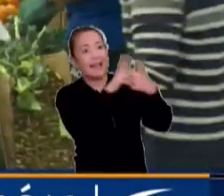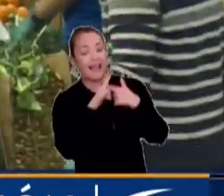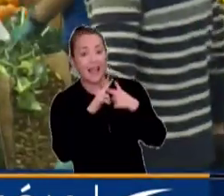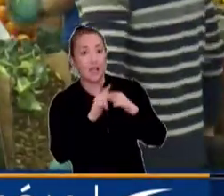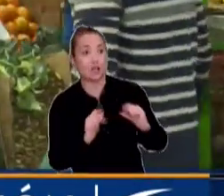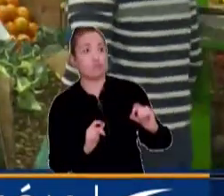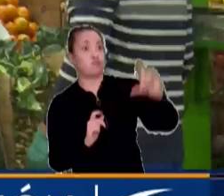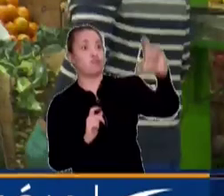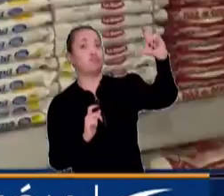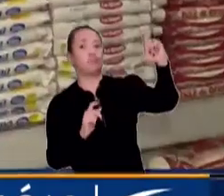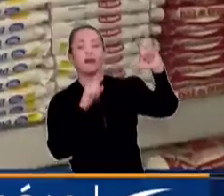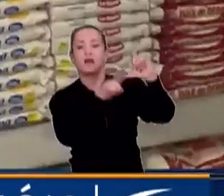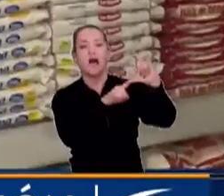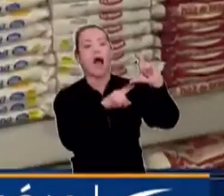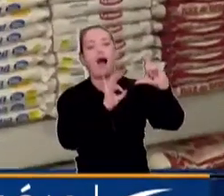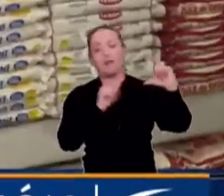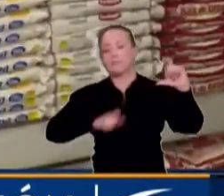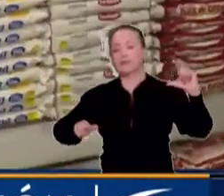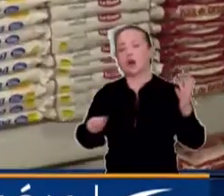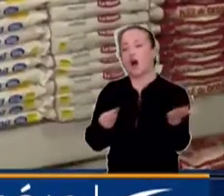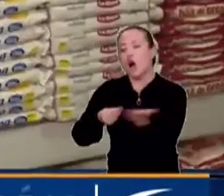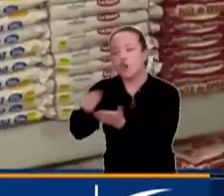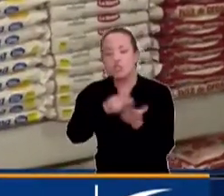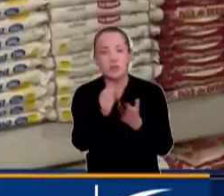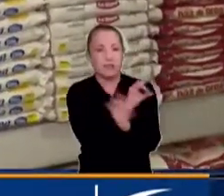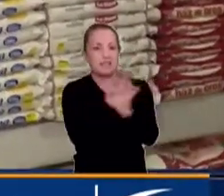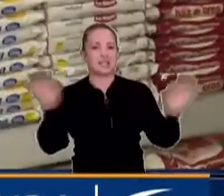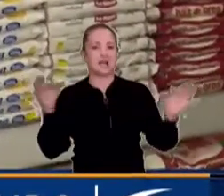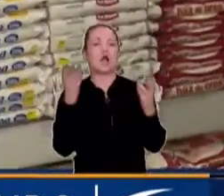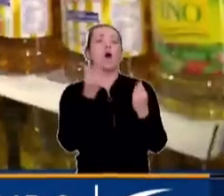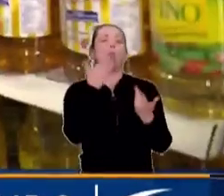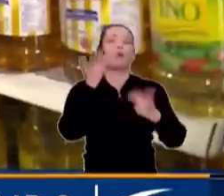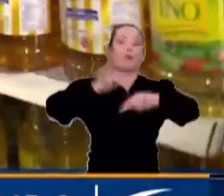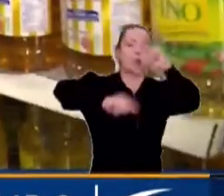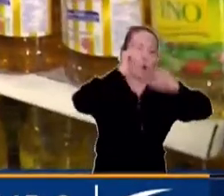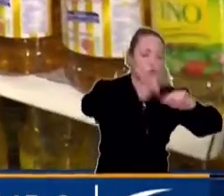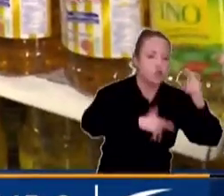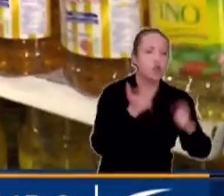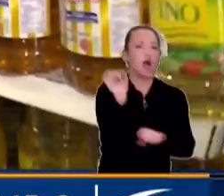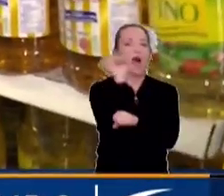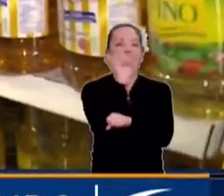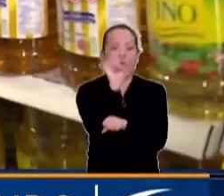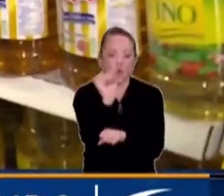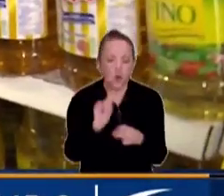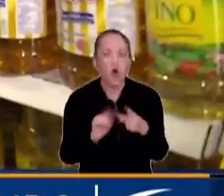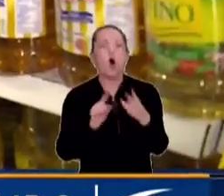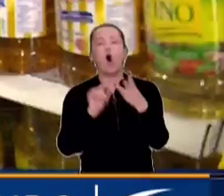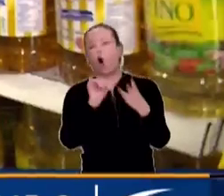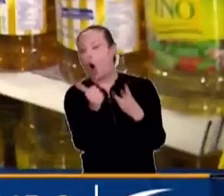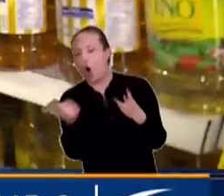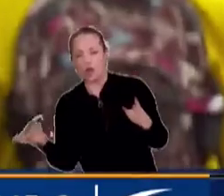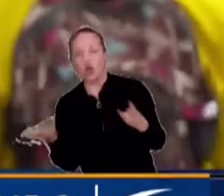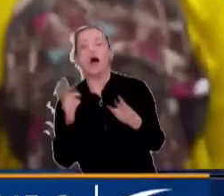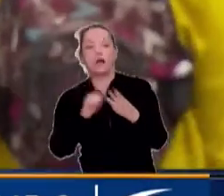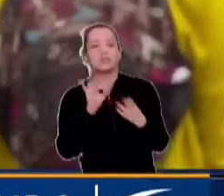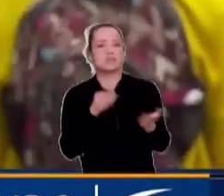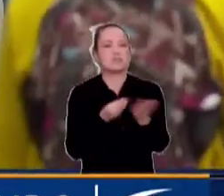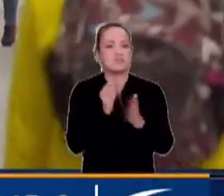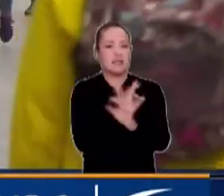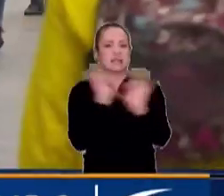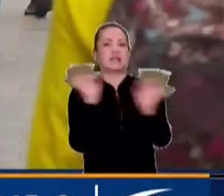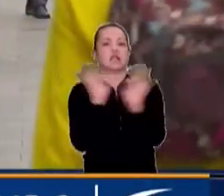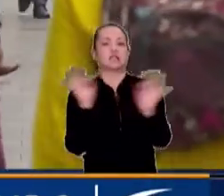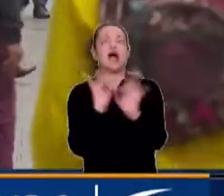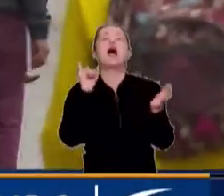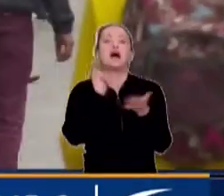ha reducido el consumo en muchos sectores, entre ellos construcción, automóviles y otros, y ha venido por